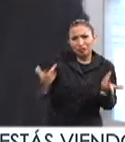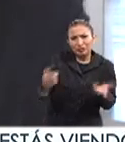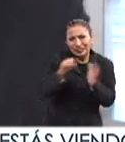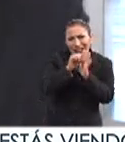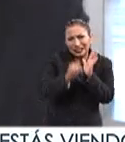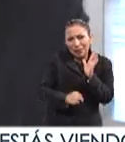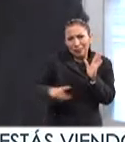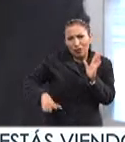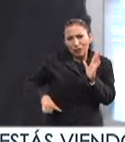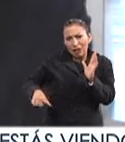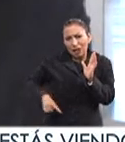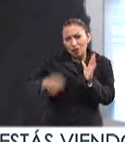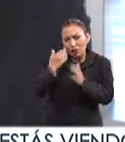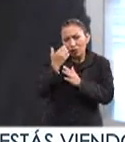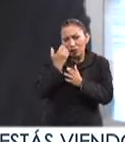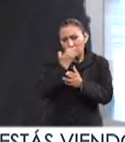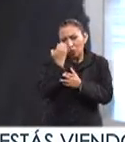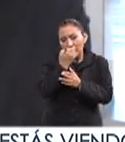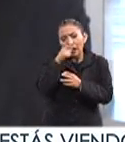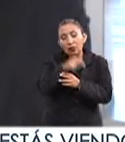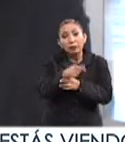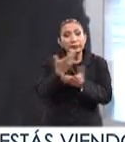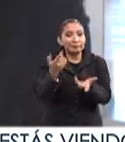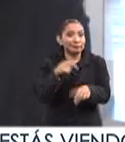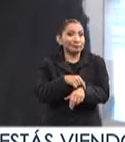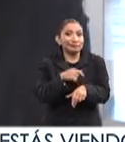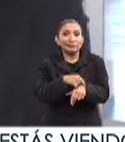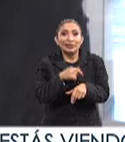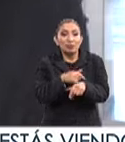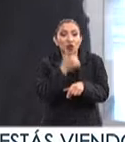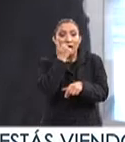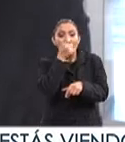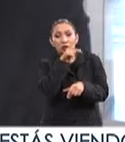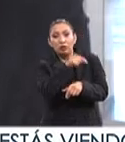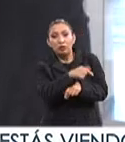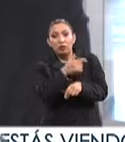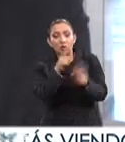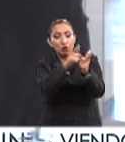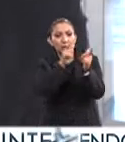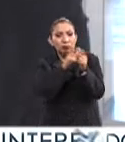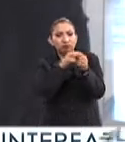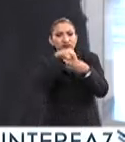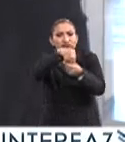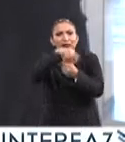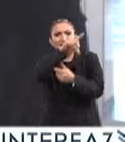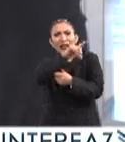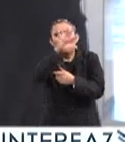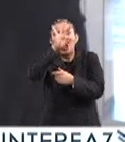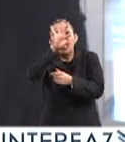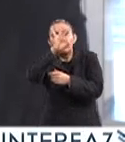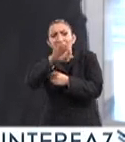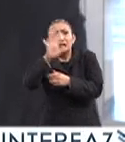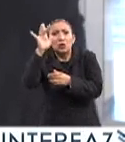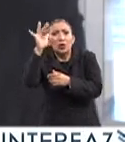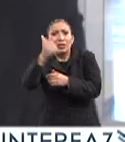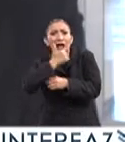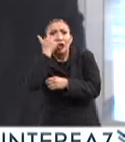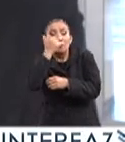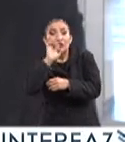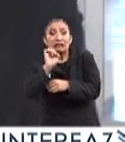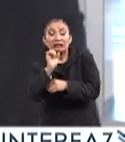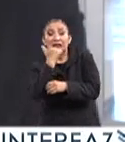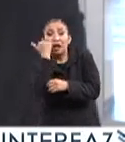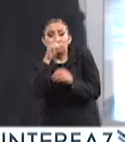en el sistema público, sí, en donde tenemos grupos con 30, 40, 50 o